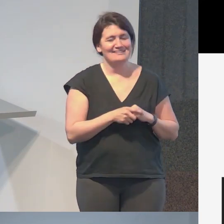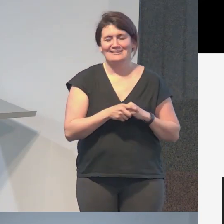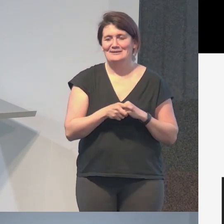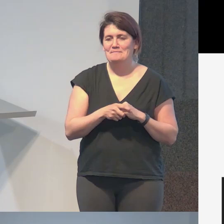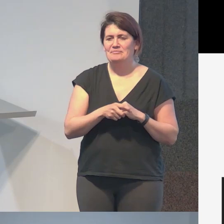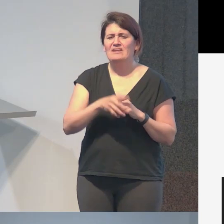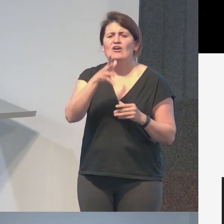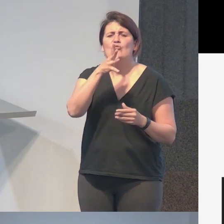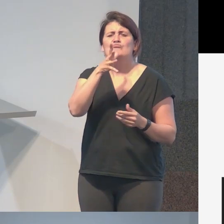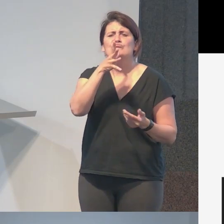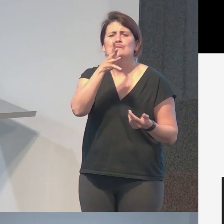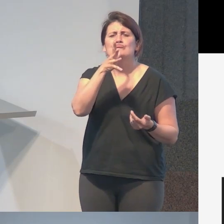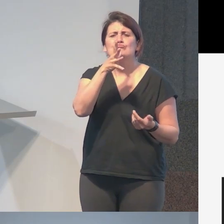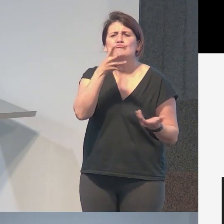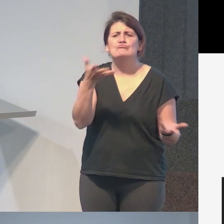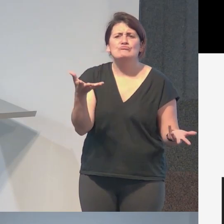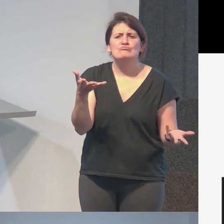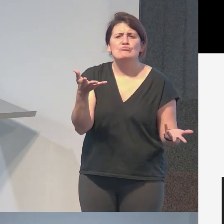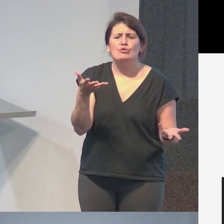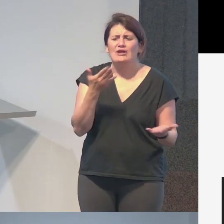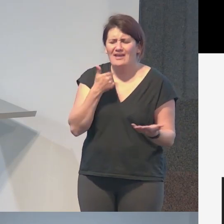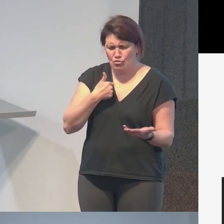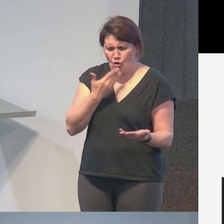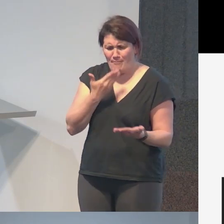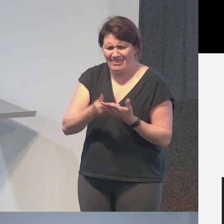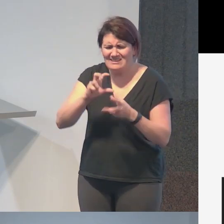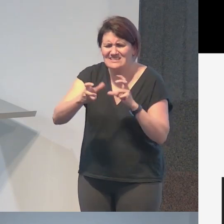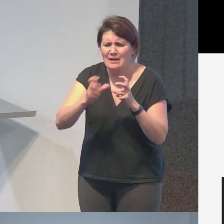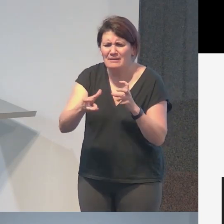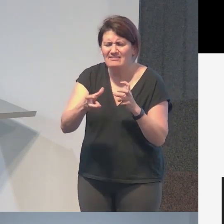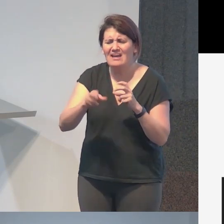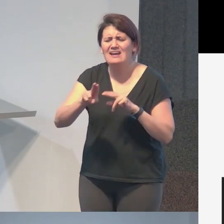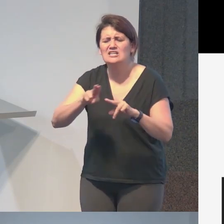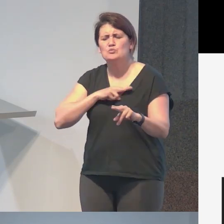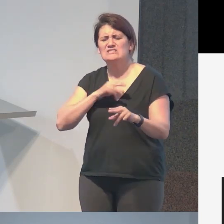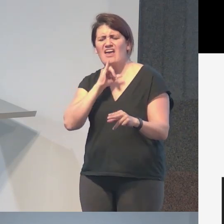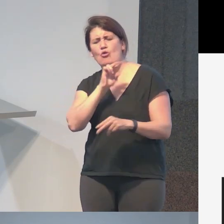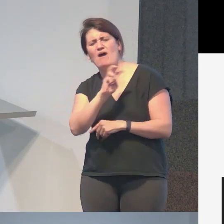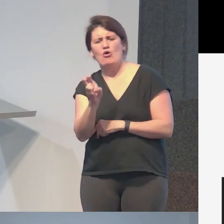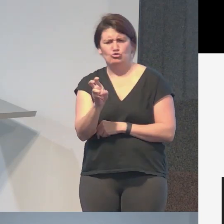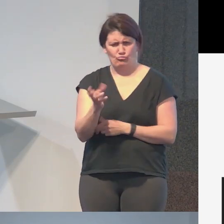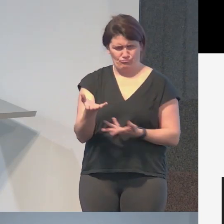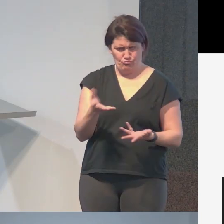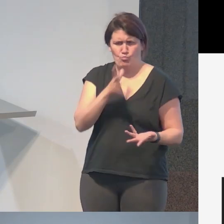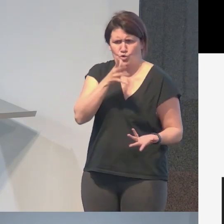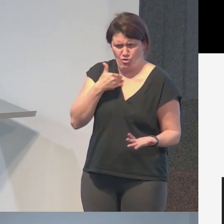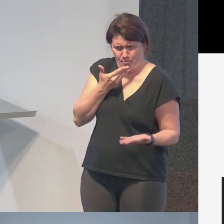¿Y por qué pedía ChatGPT que me diera la respuesta en otra lengua?